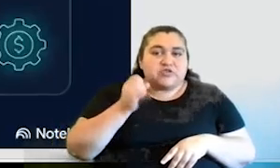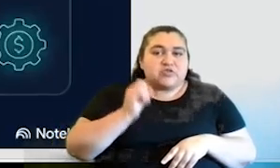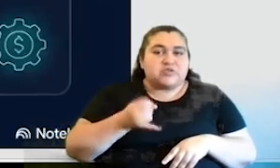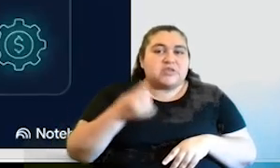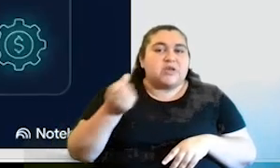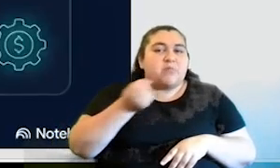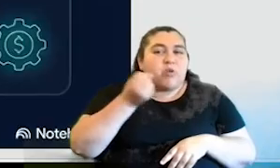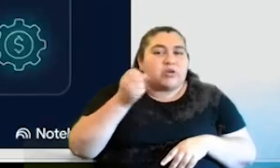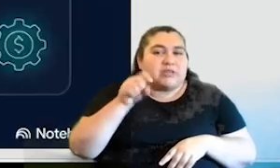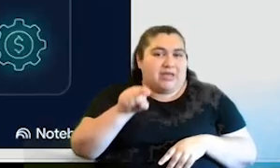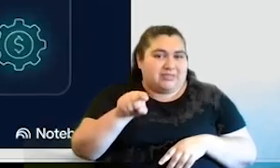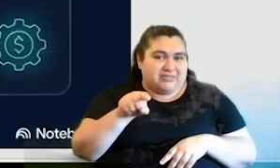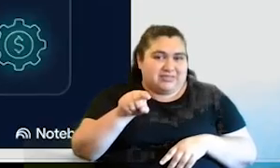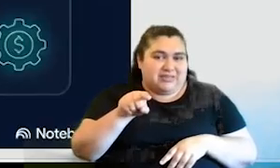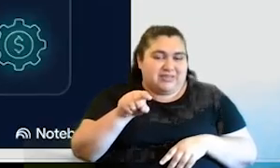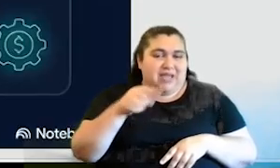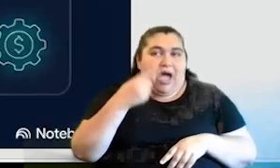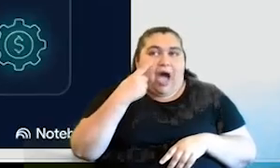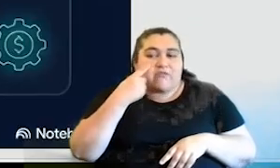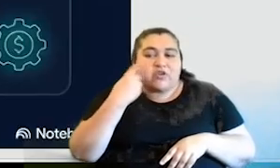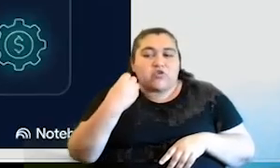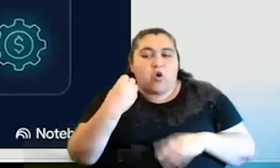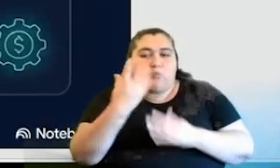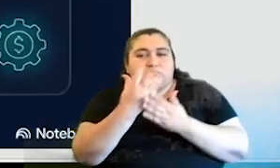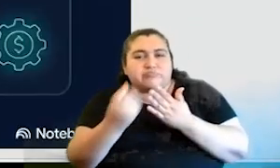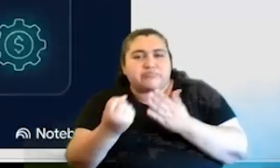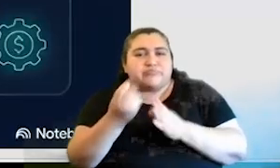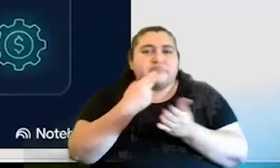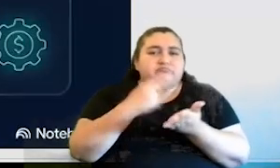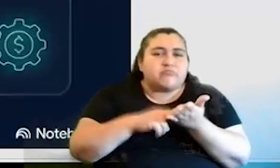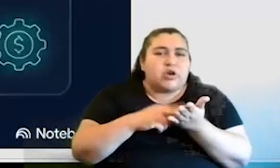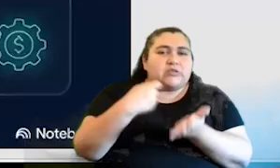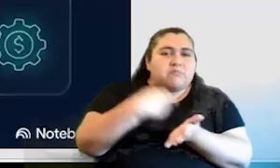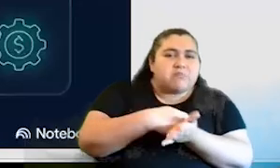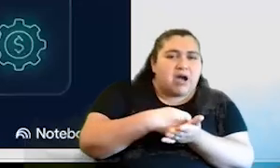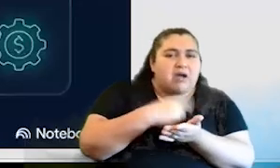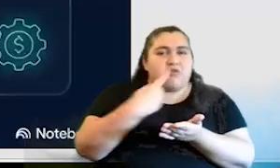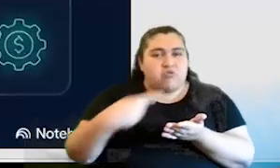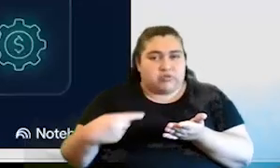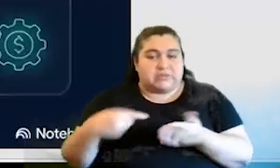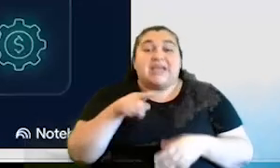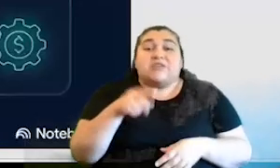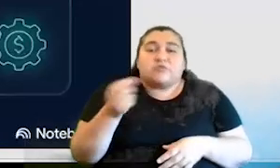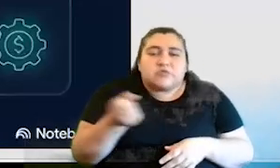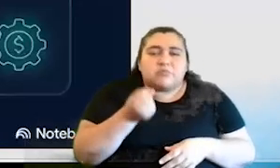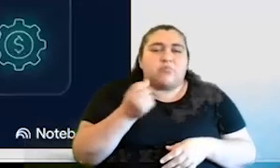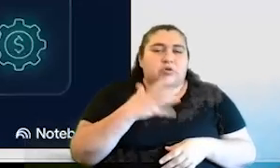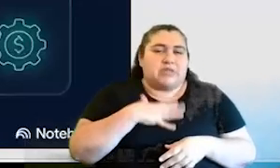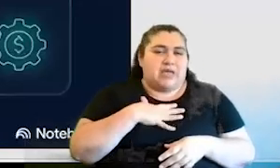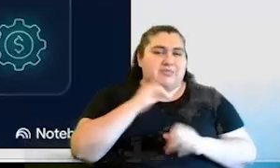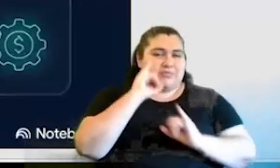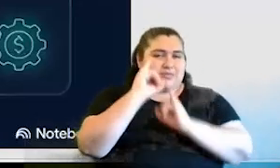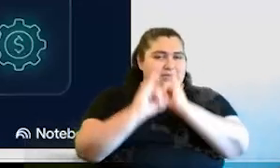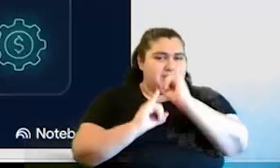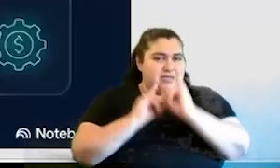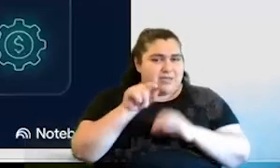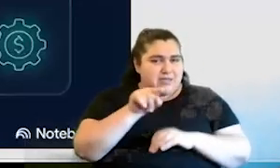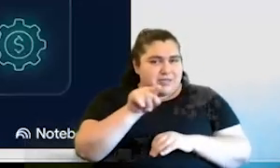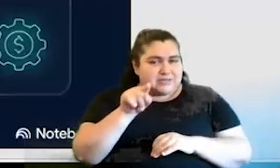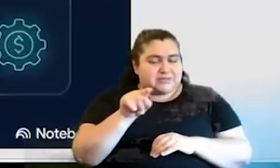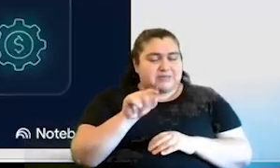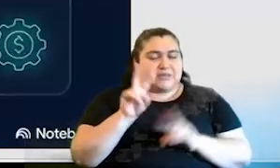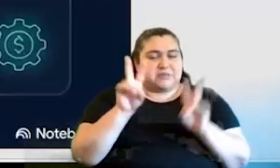si tengo o no deducciones que realizar. Entonces, esto nos parece muy importante. Me